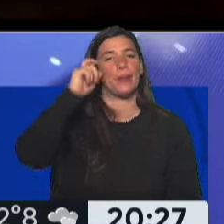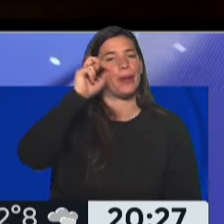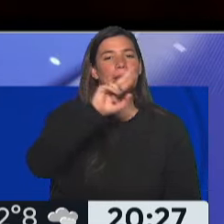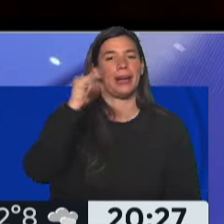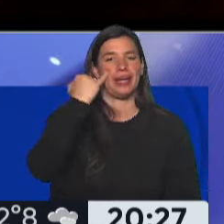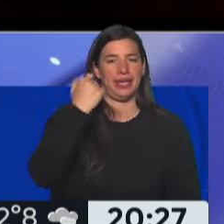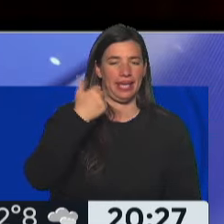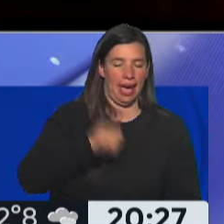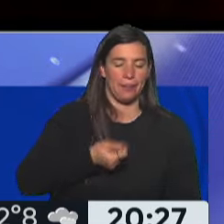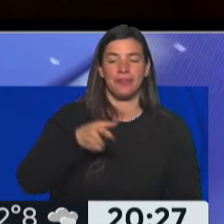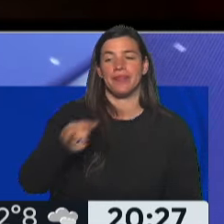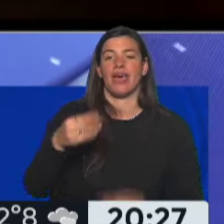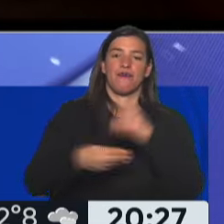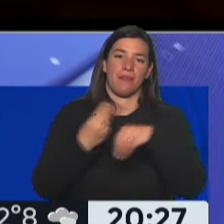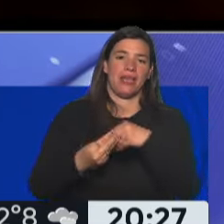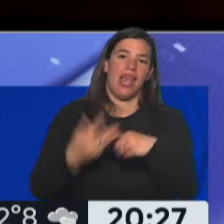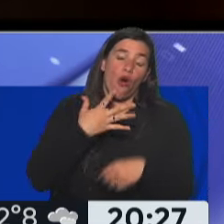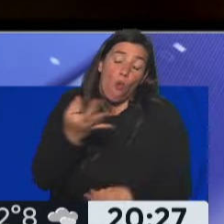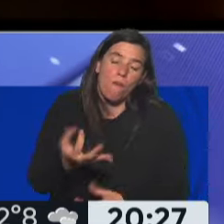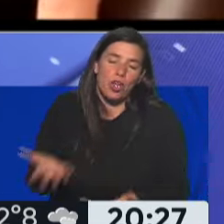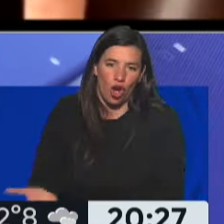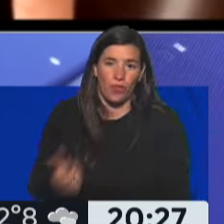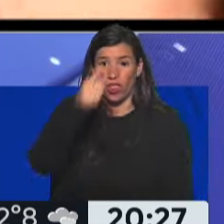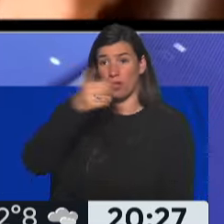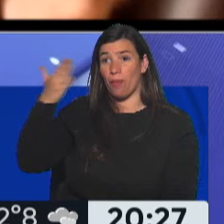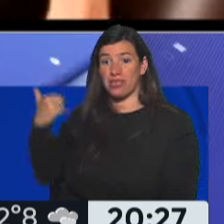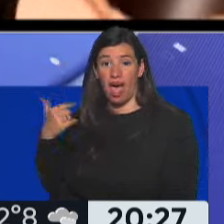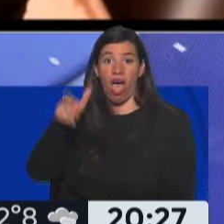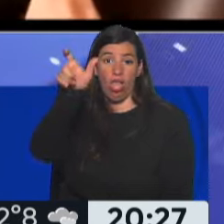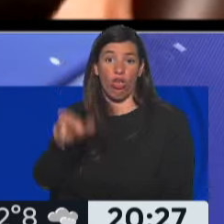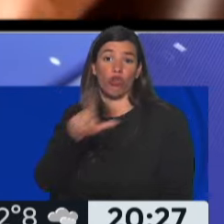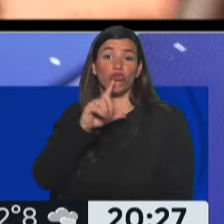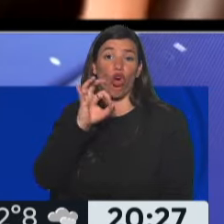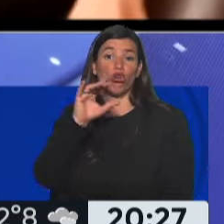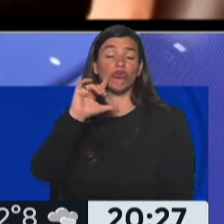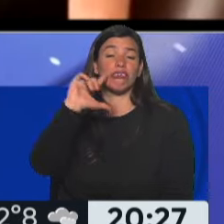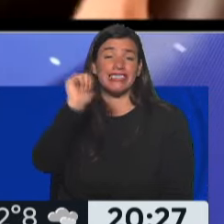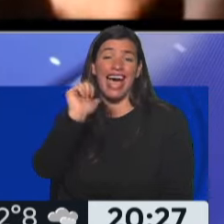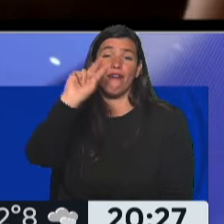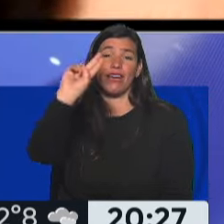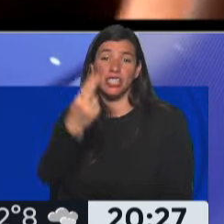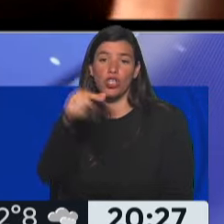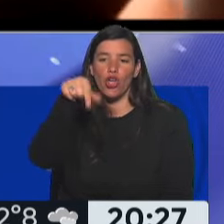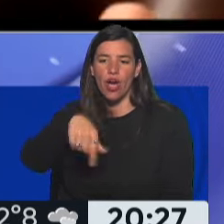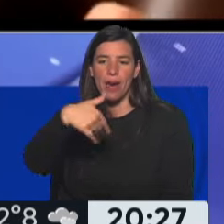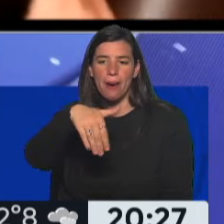Santillán falleció este domingo pasado. Todavía la causa sigue en investigación y, en todo